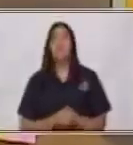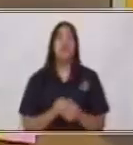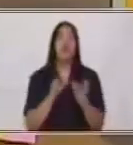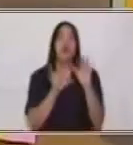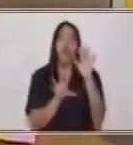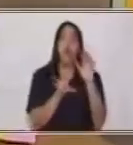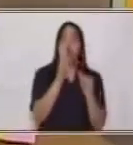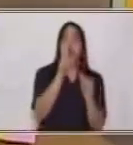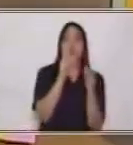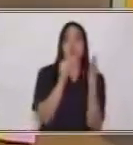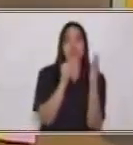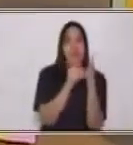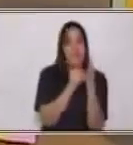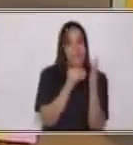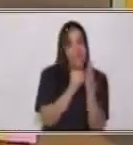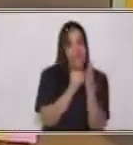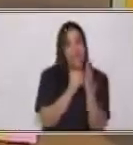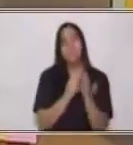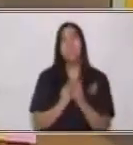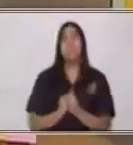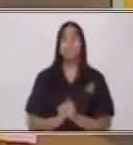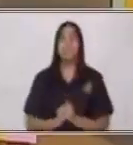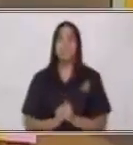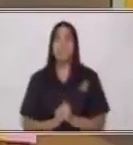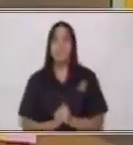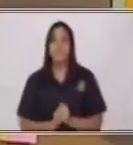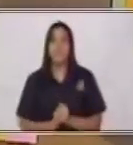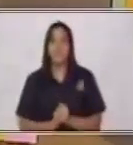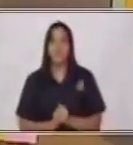12 quetzales